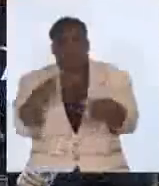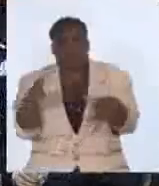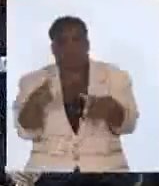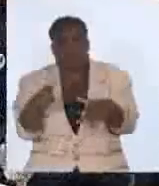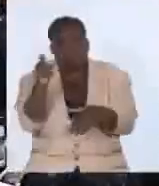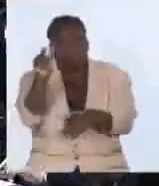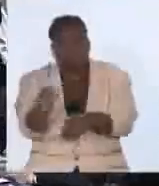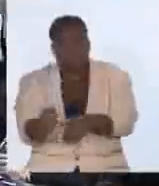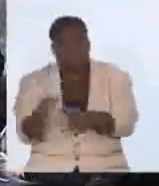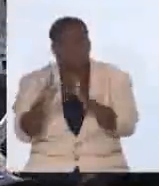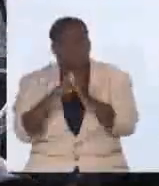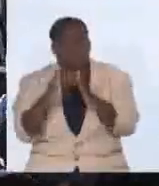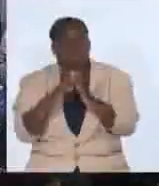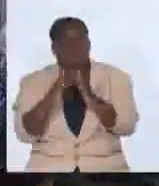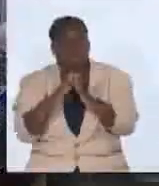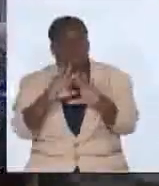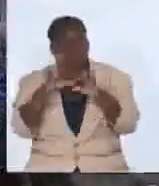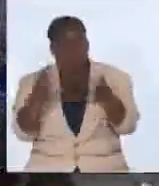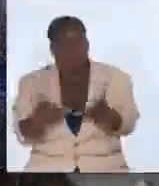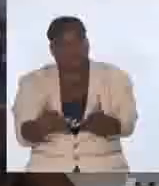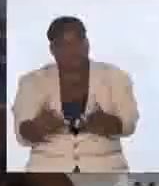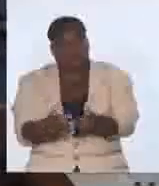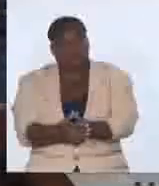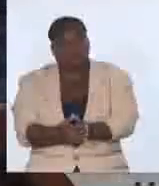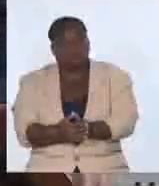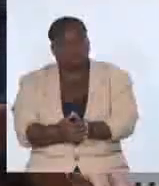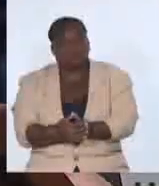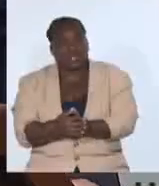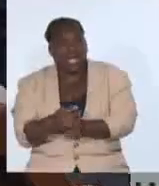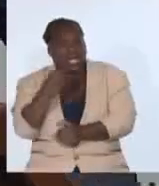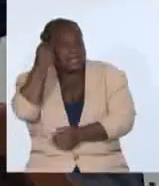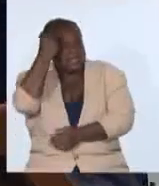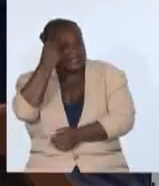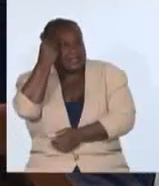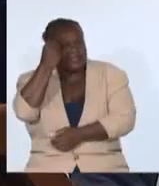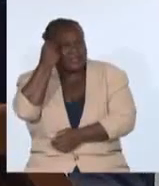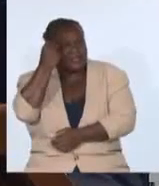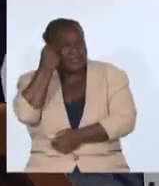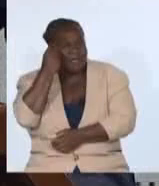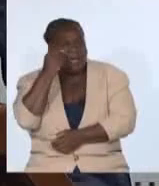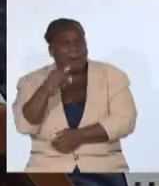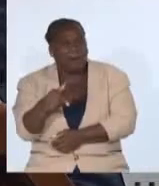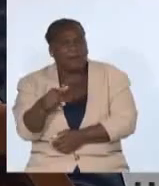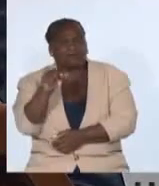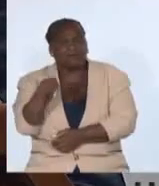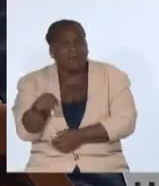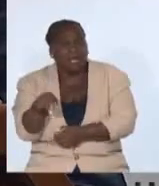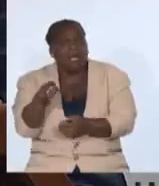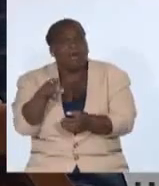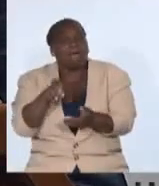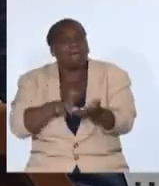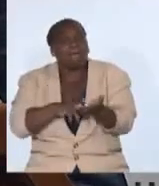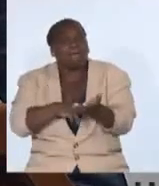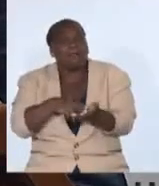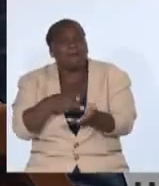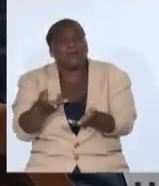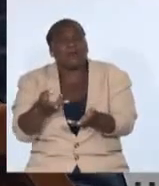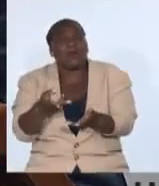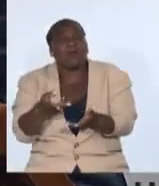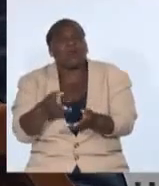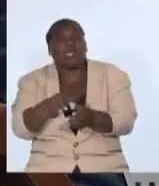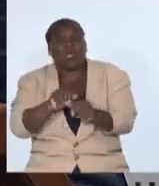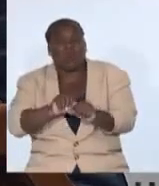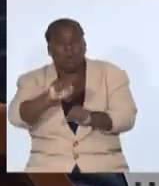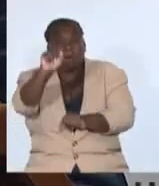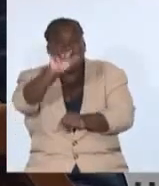del planeta si coloreamos el espacio que ocupan las naciones miembros del grupo en un mapamundi